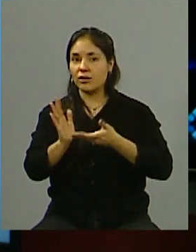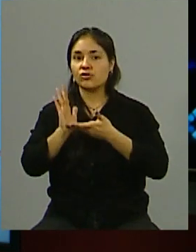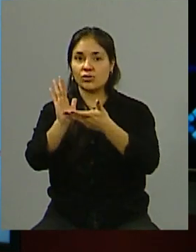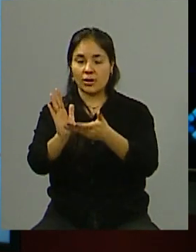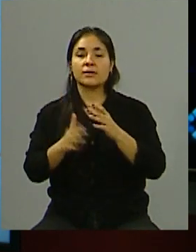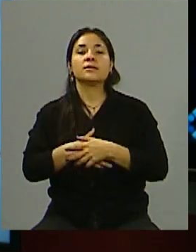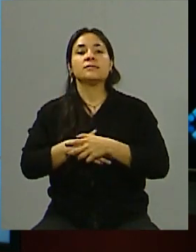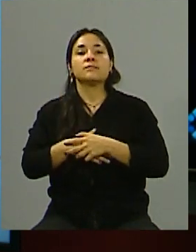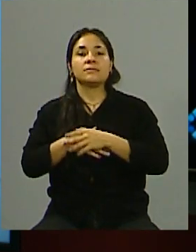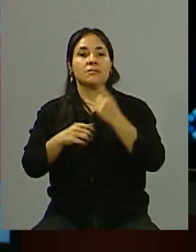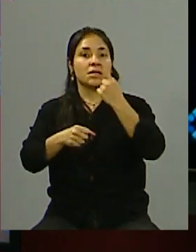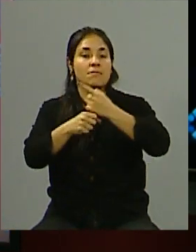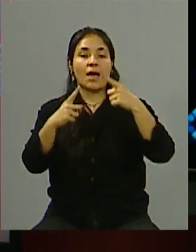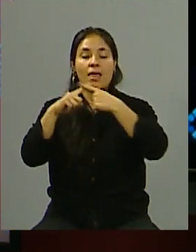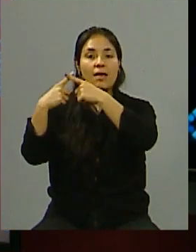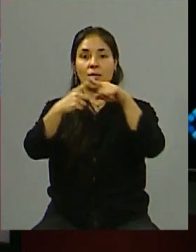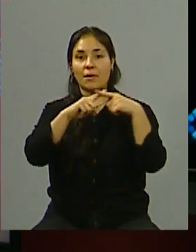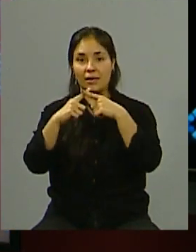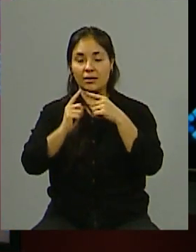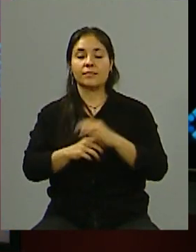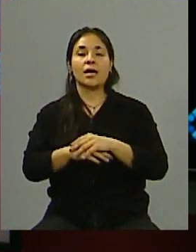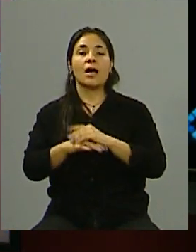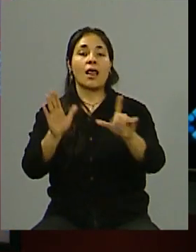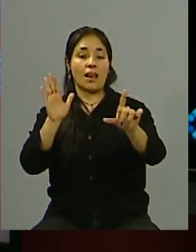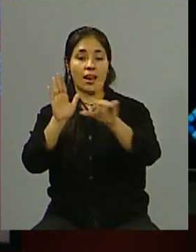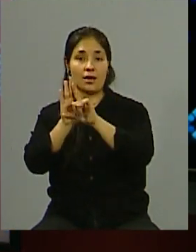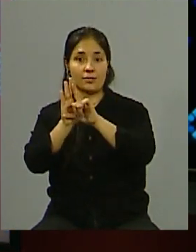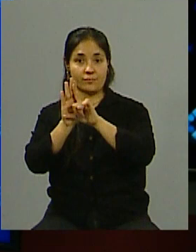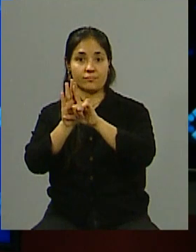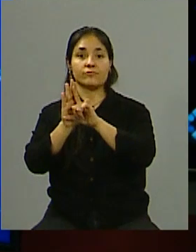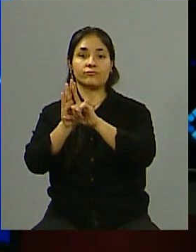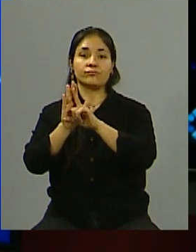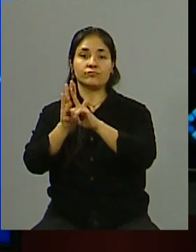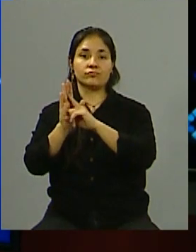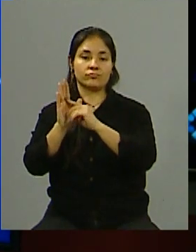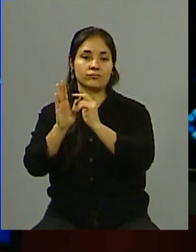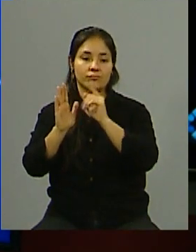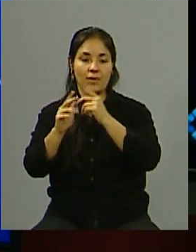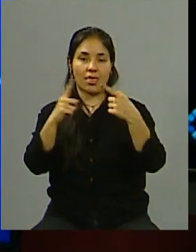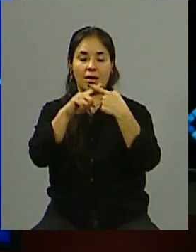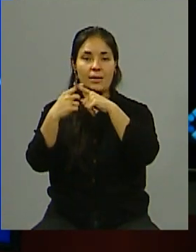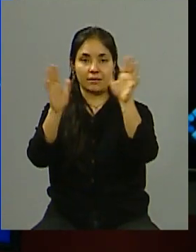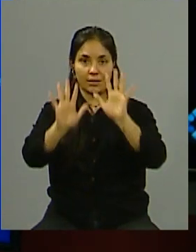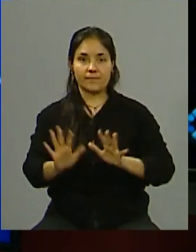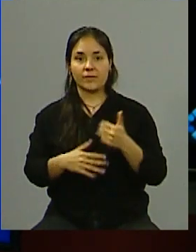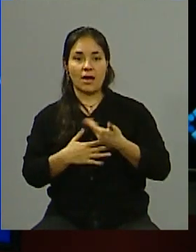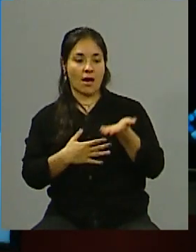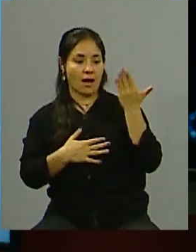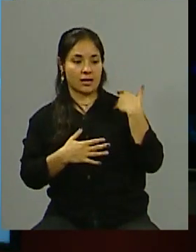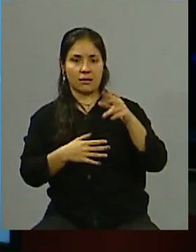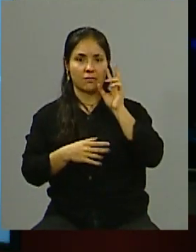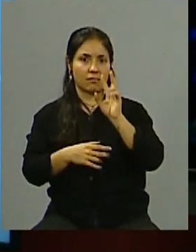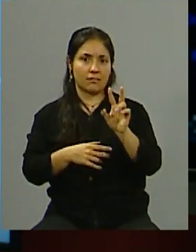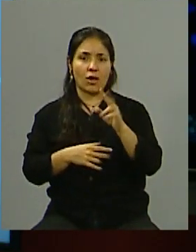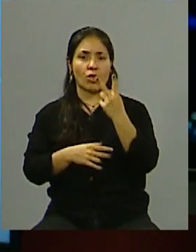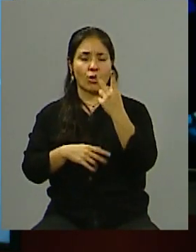este primer debate, recordemos por ley. Ayer sin duda fue uno de los programas más vistos durante las